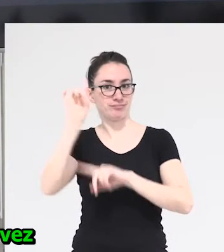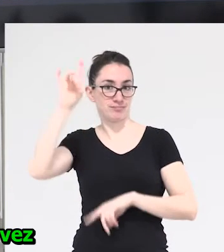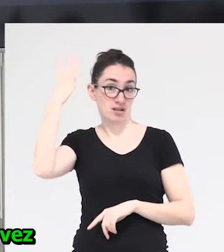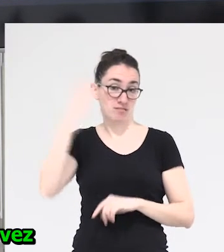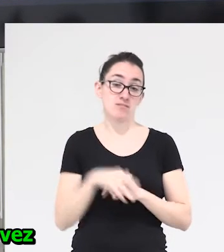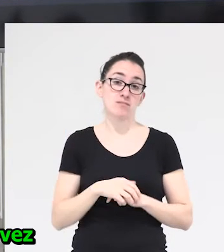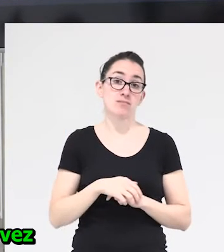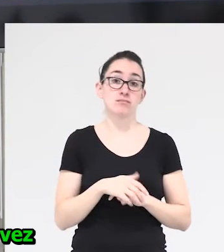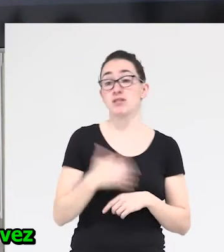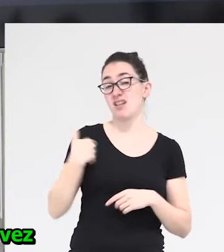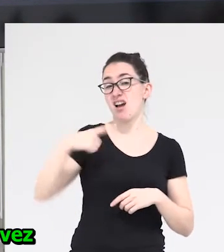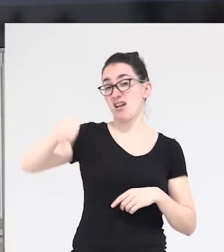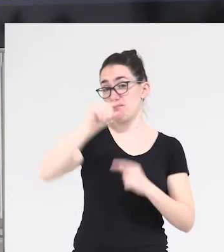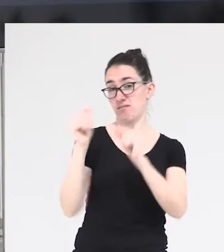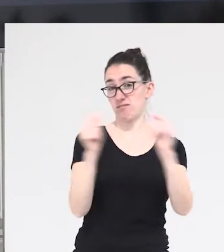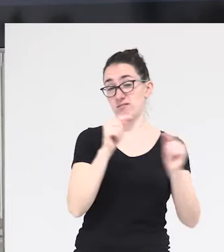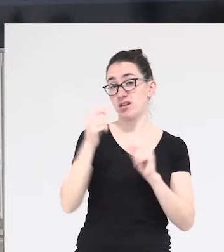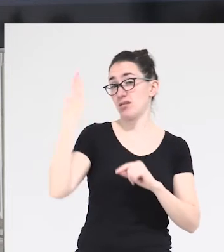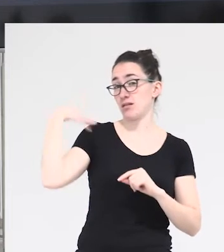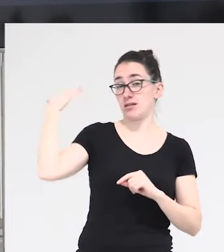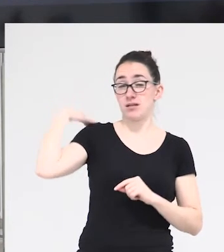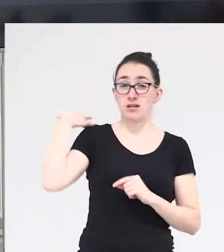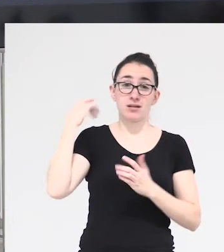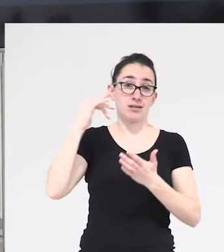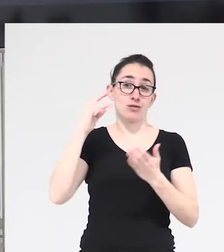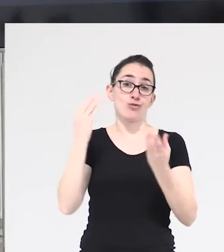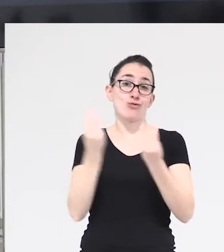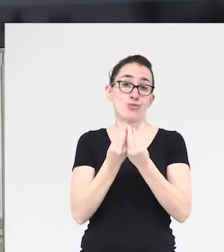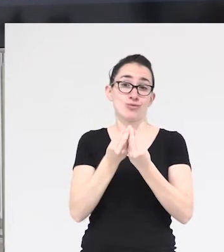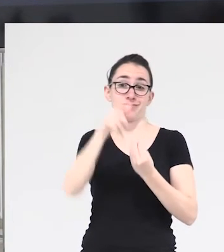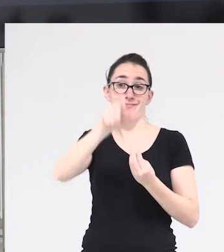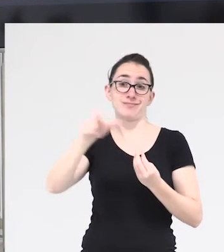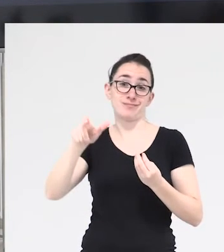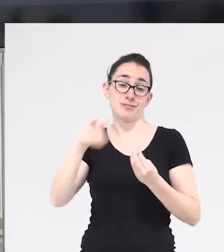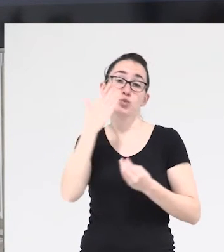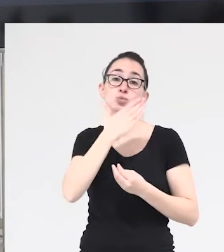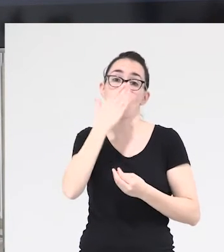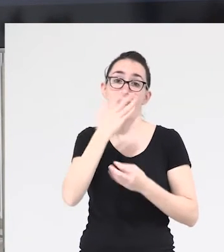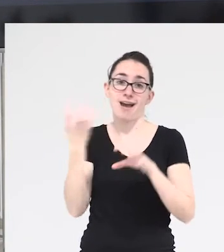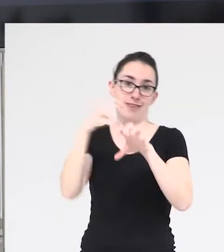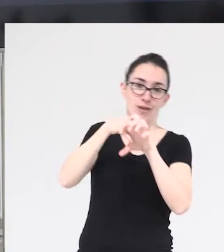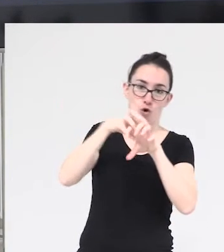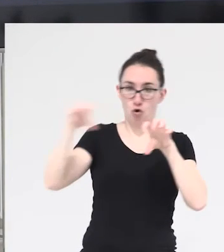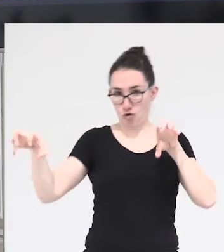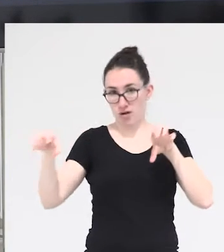conversamos la otra vez con las compas de la Escuela Descolonial.